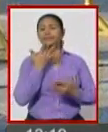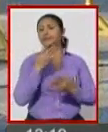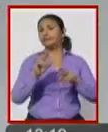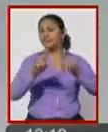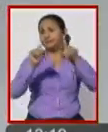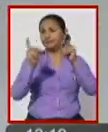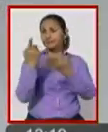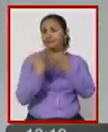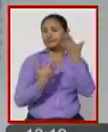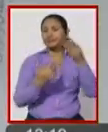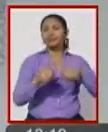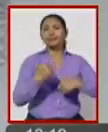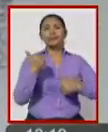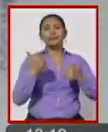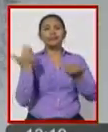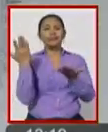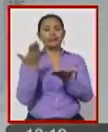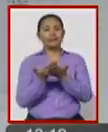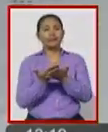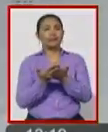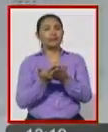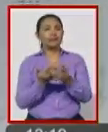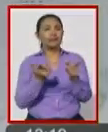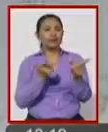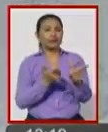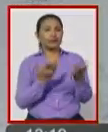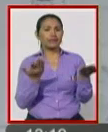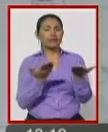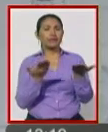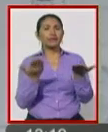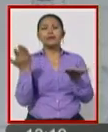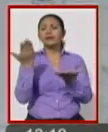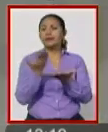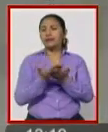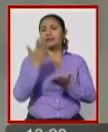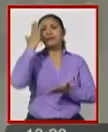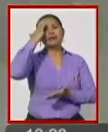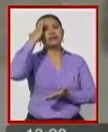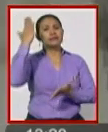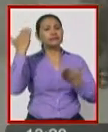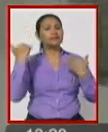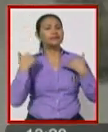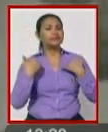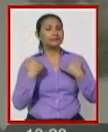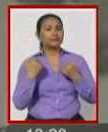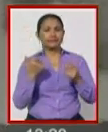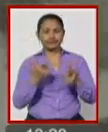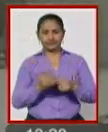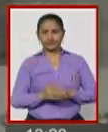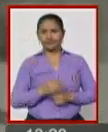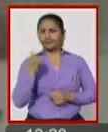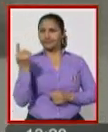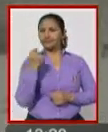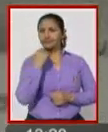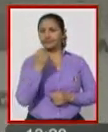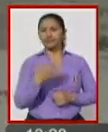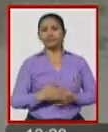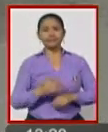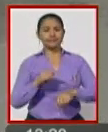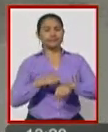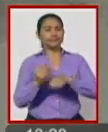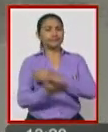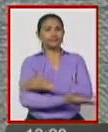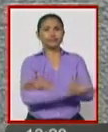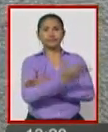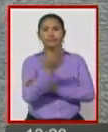interrogar, se va a entrevistar para ver cuál es la procedencia y cuál la... ¿Por qué motivo tenía esta arma? No tengo más datos de eso, solamente fue en horas de la